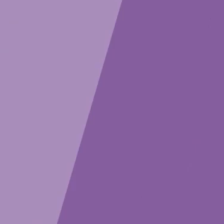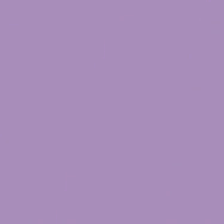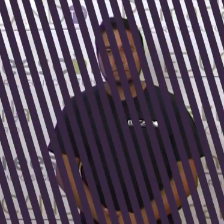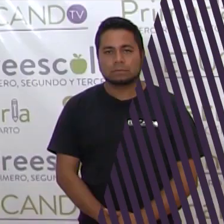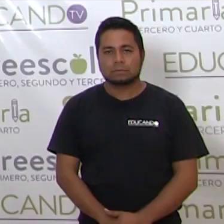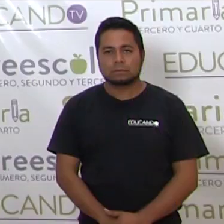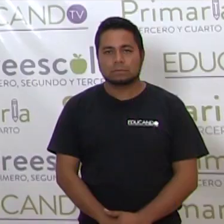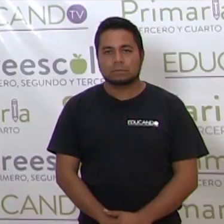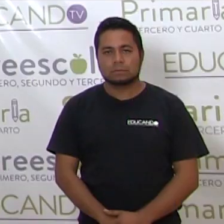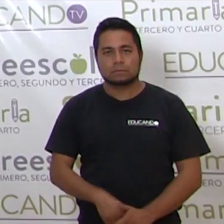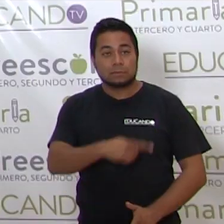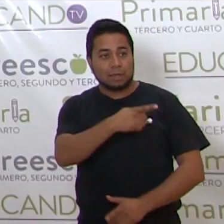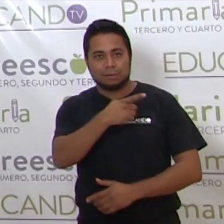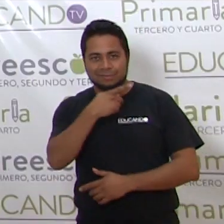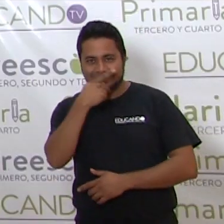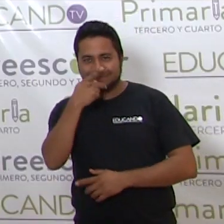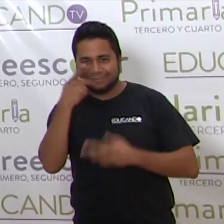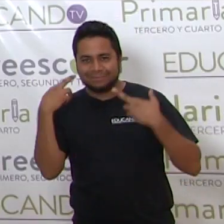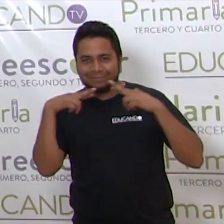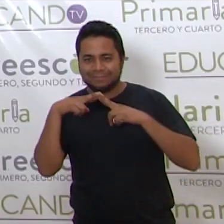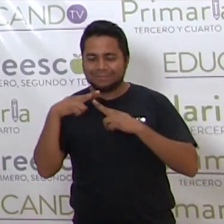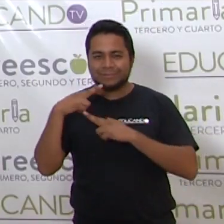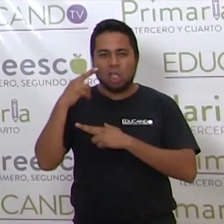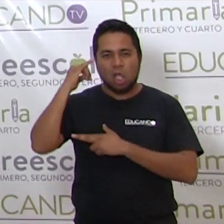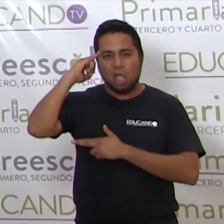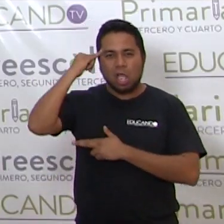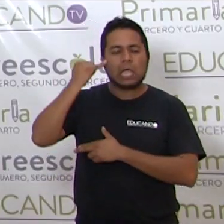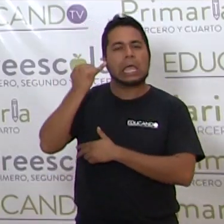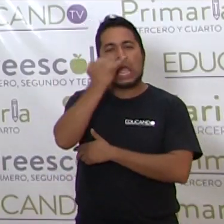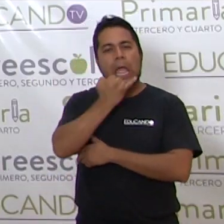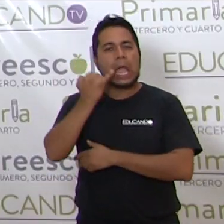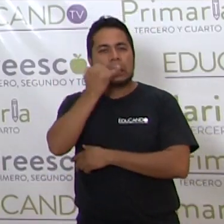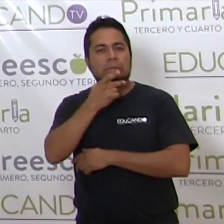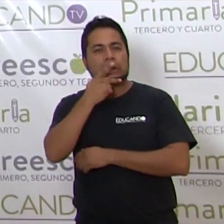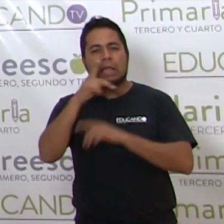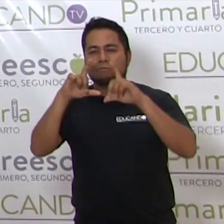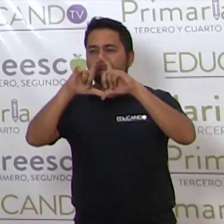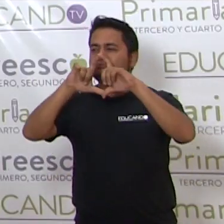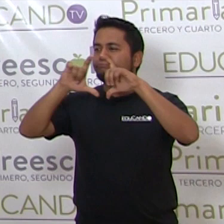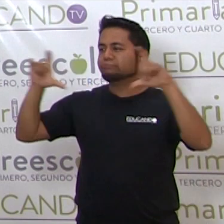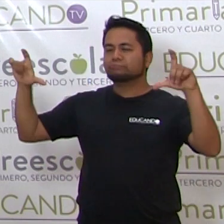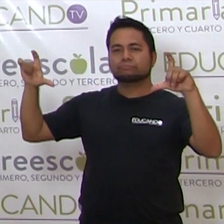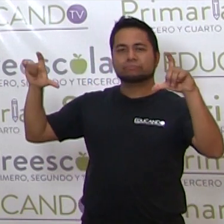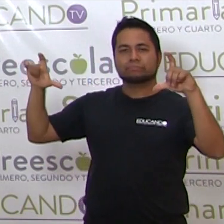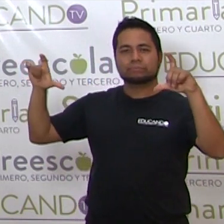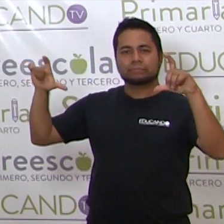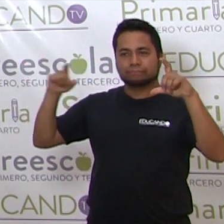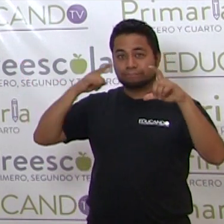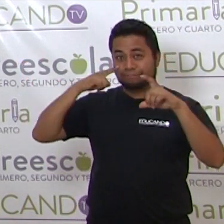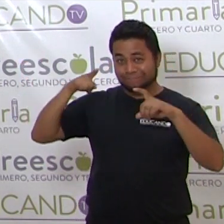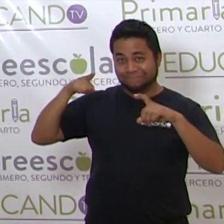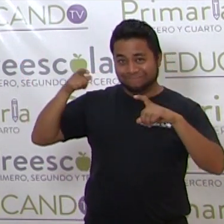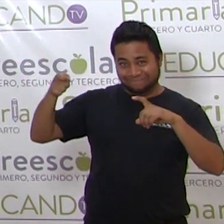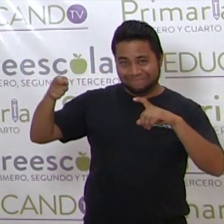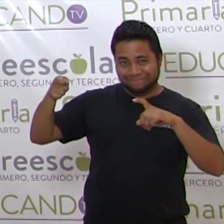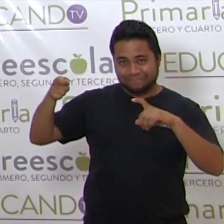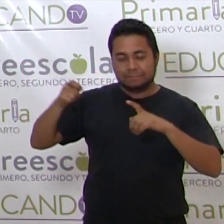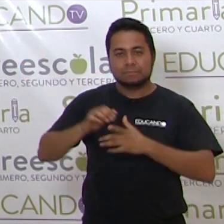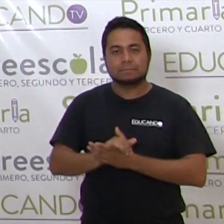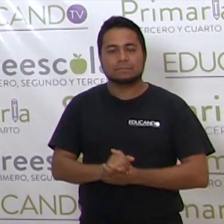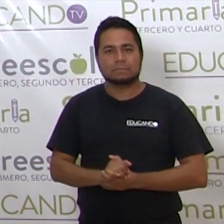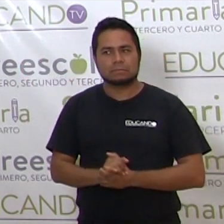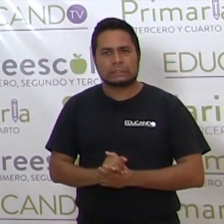voy a clan que te ubica out trato a tono mate inym a nick